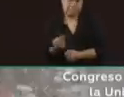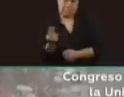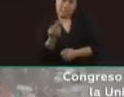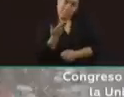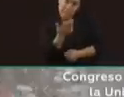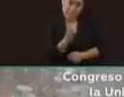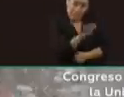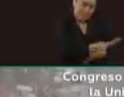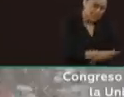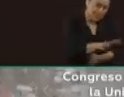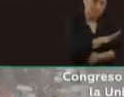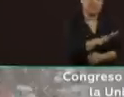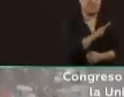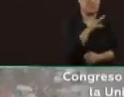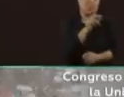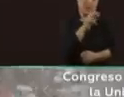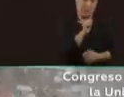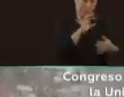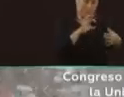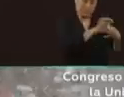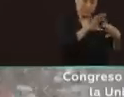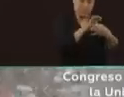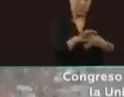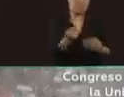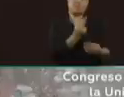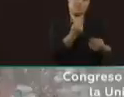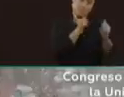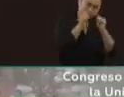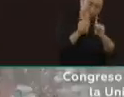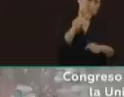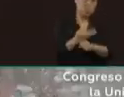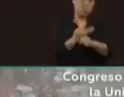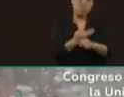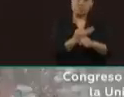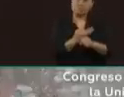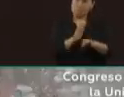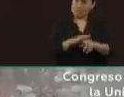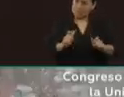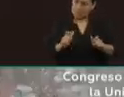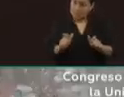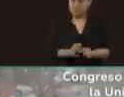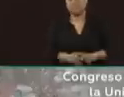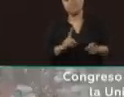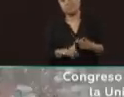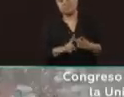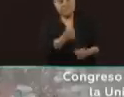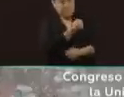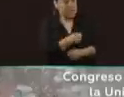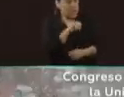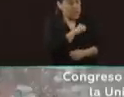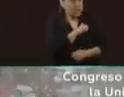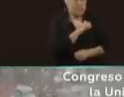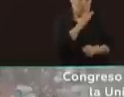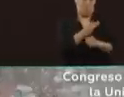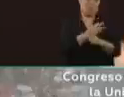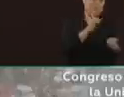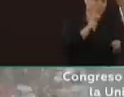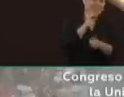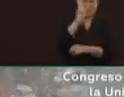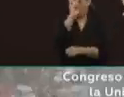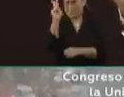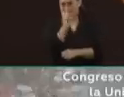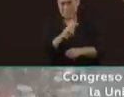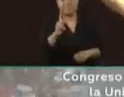a la mayoría atender la seguridad que vive su peor momento, la salud que cada día se deteriora más, a